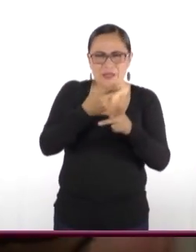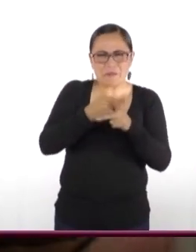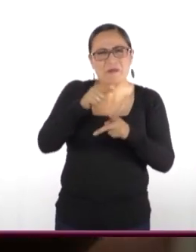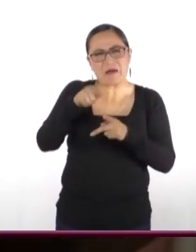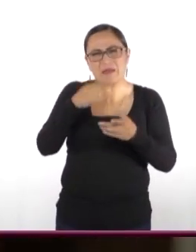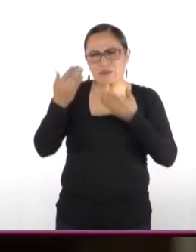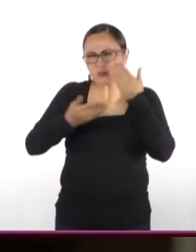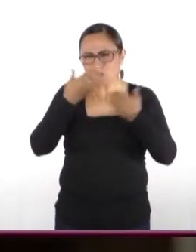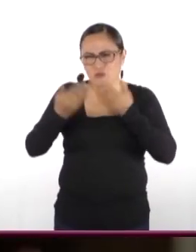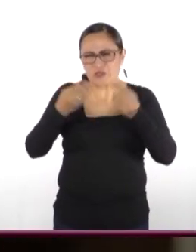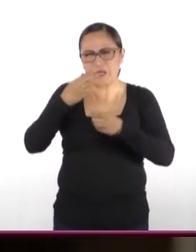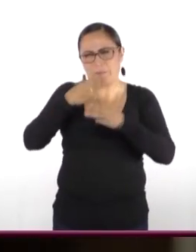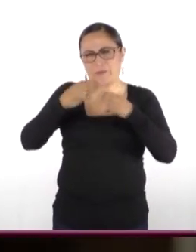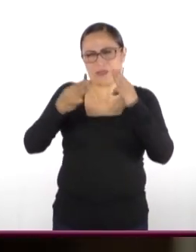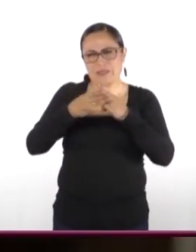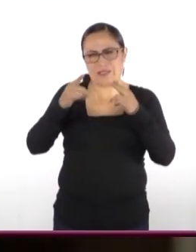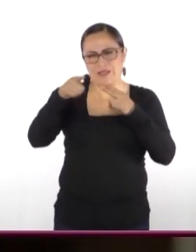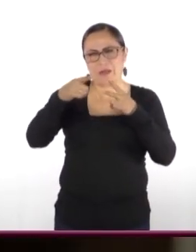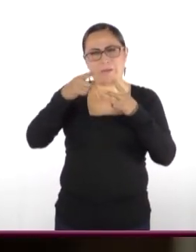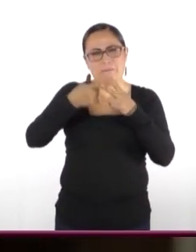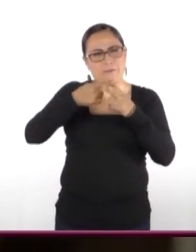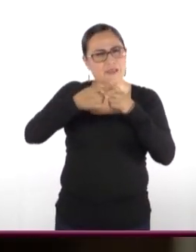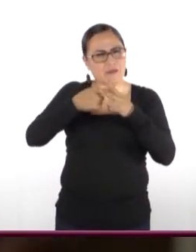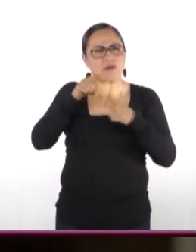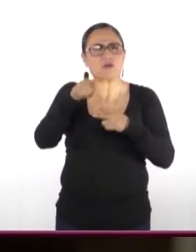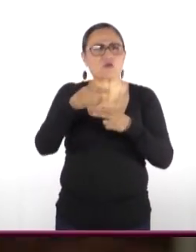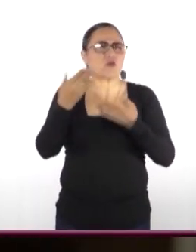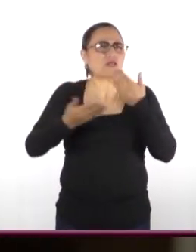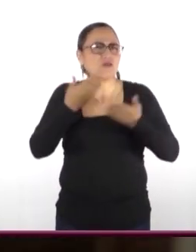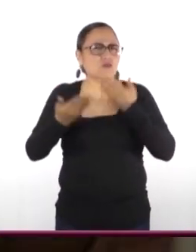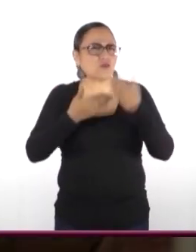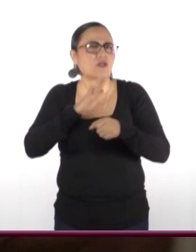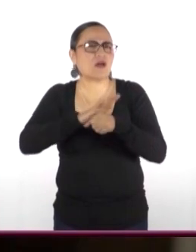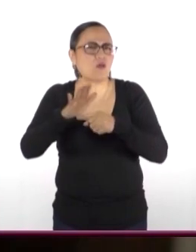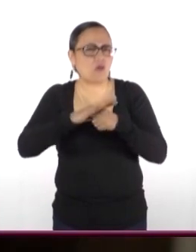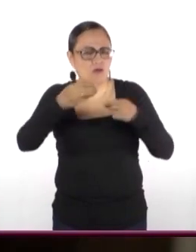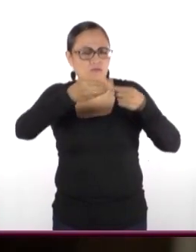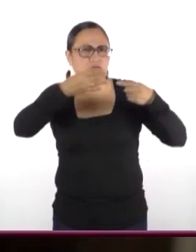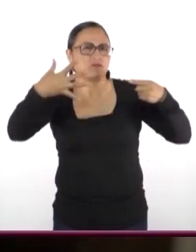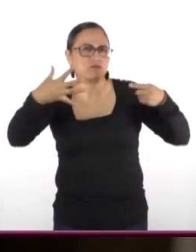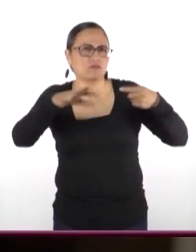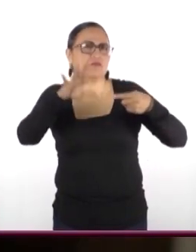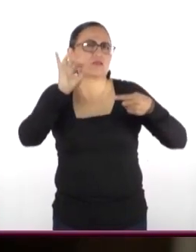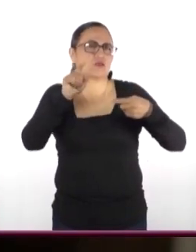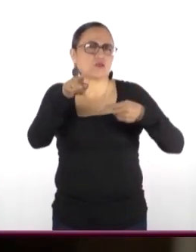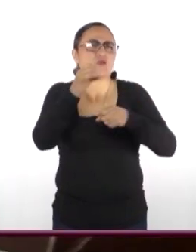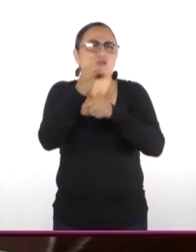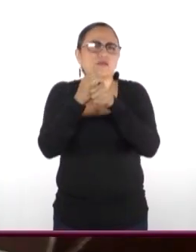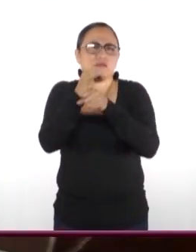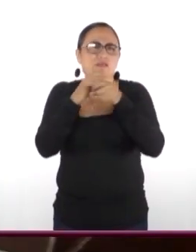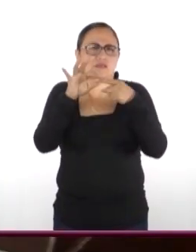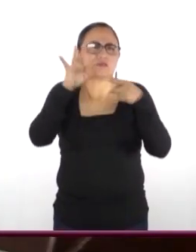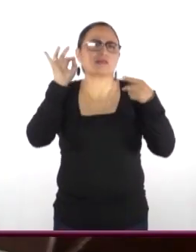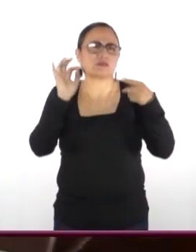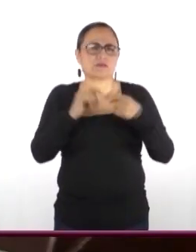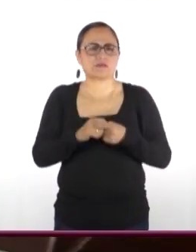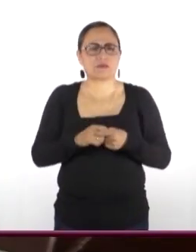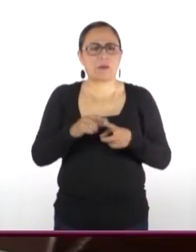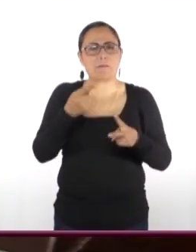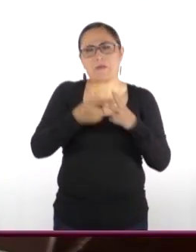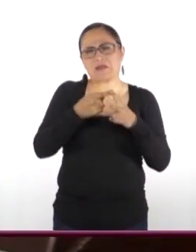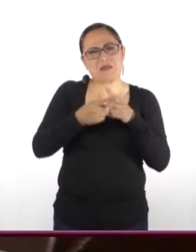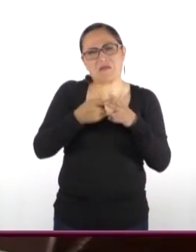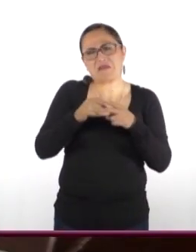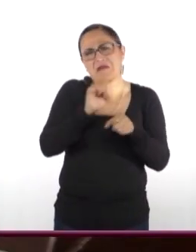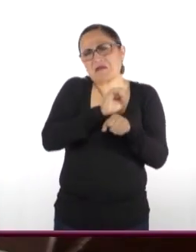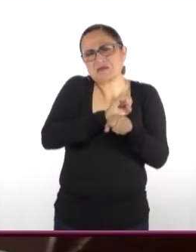de preparatoria, de bachillerato que están estudiando matemáticas? ¿Qué matemáticas son las que utilizas para hacer tus investigaciones? Pues básicamente